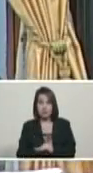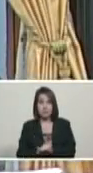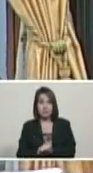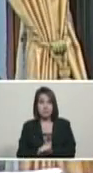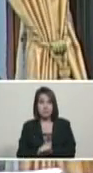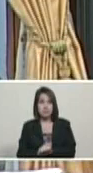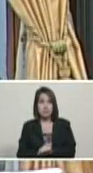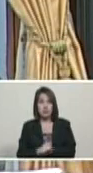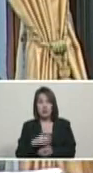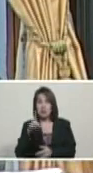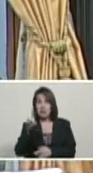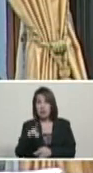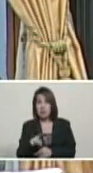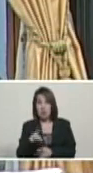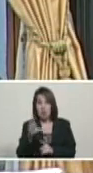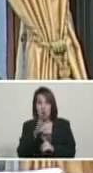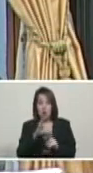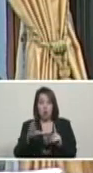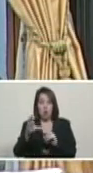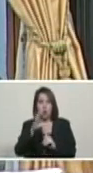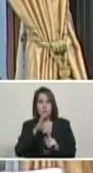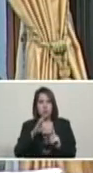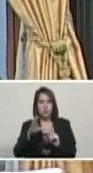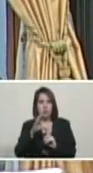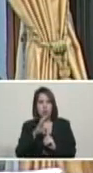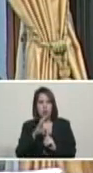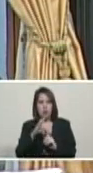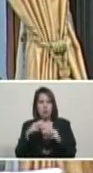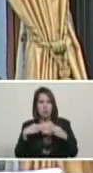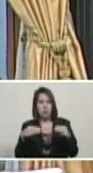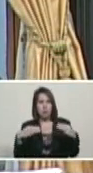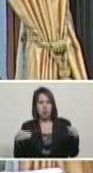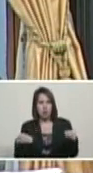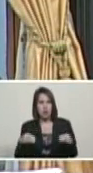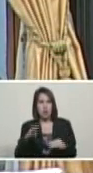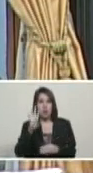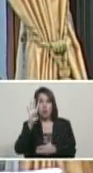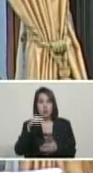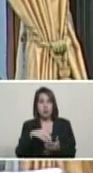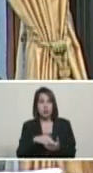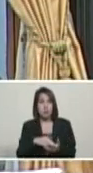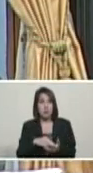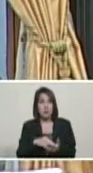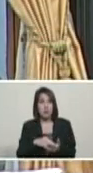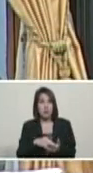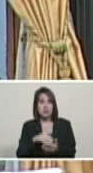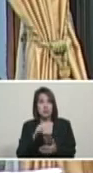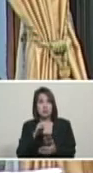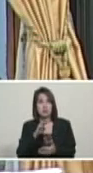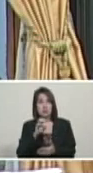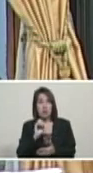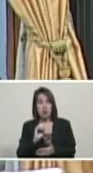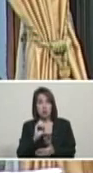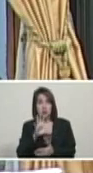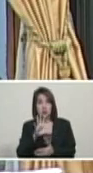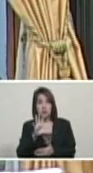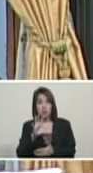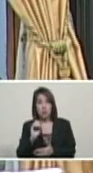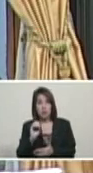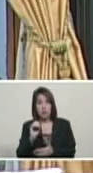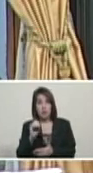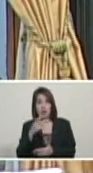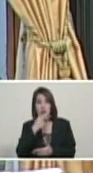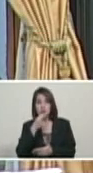Igualmente a los cultores populares, Ernesto Villegas, 4.050 soberanos. Y debes